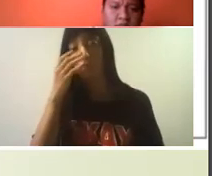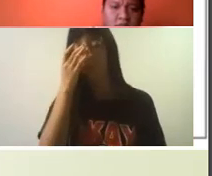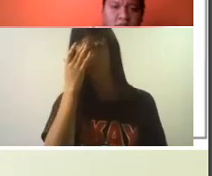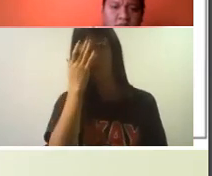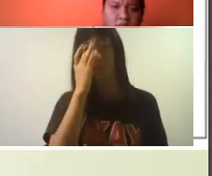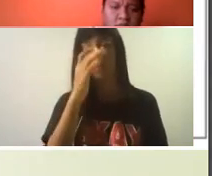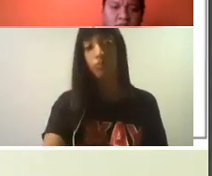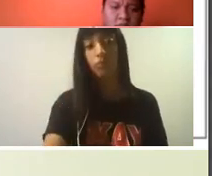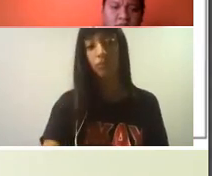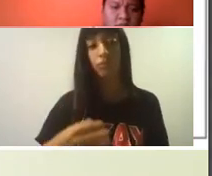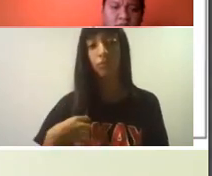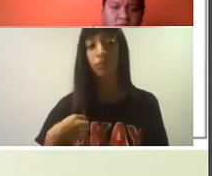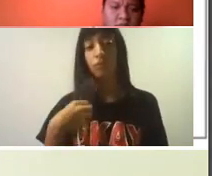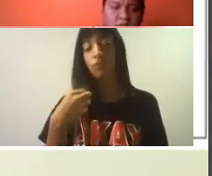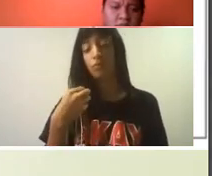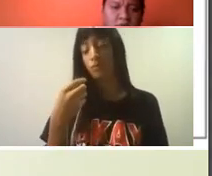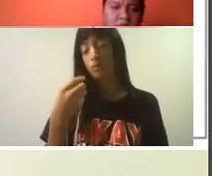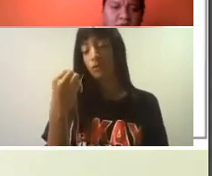agua?